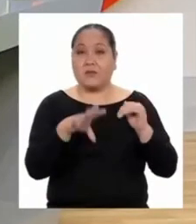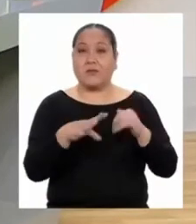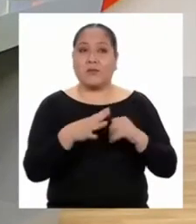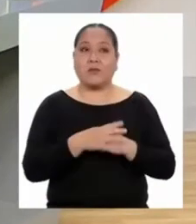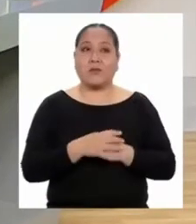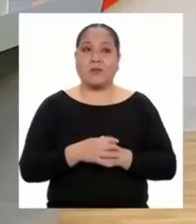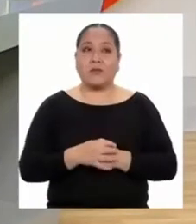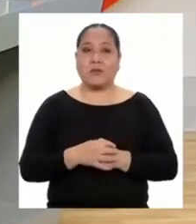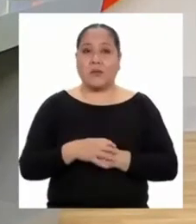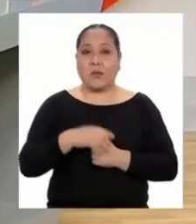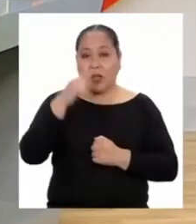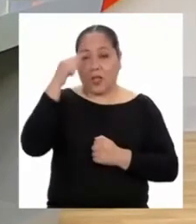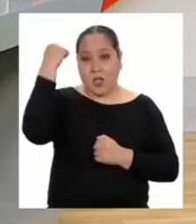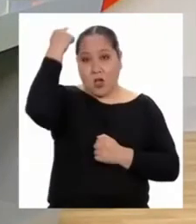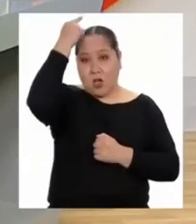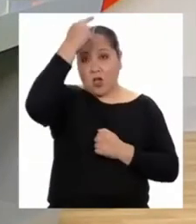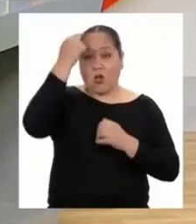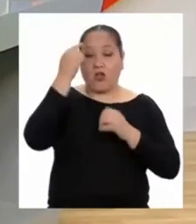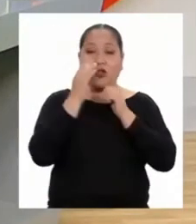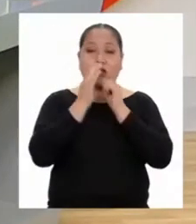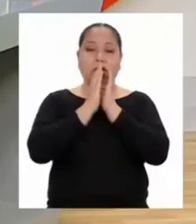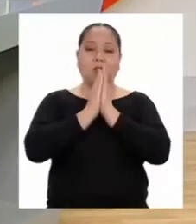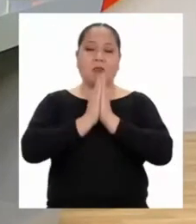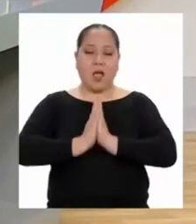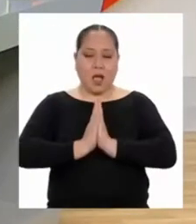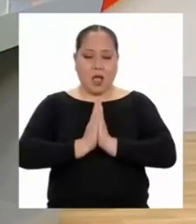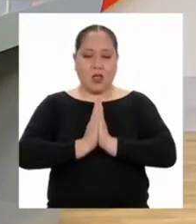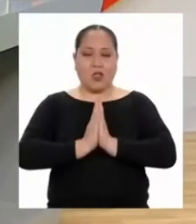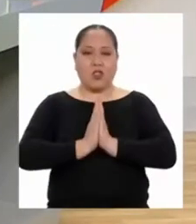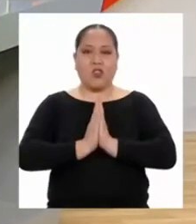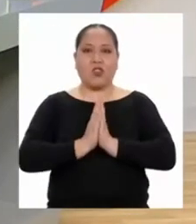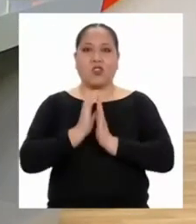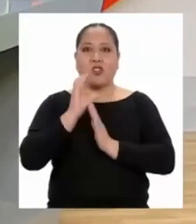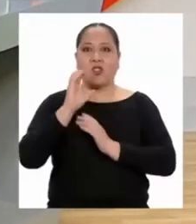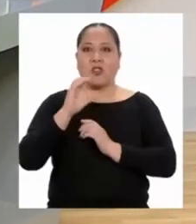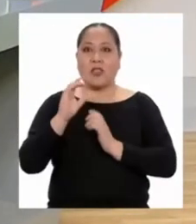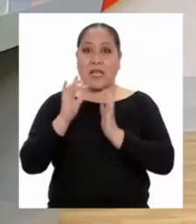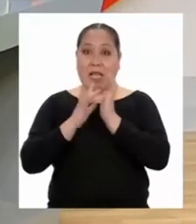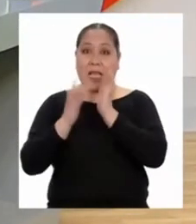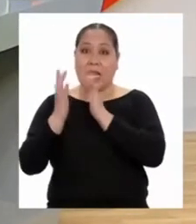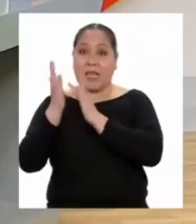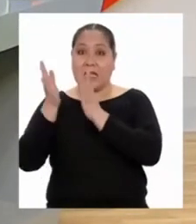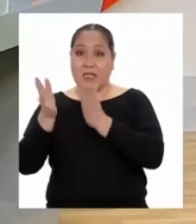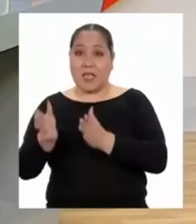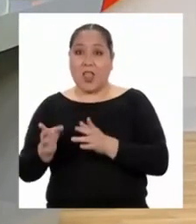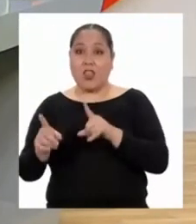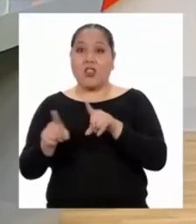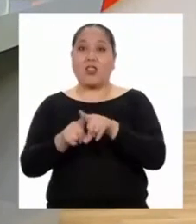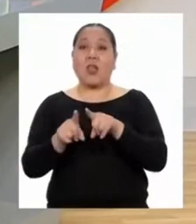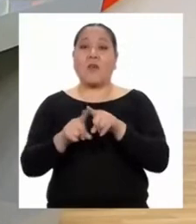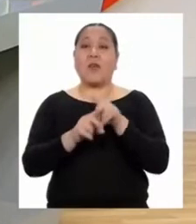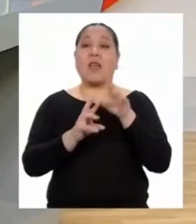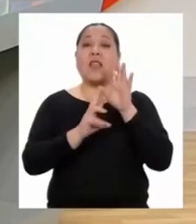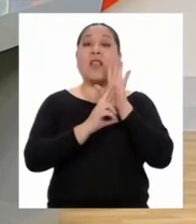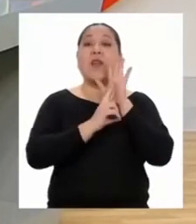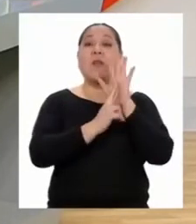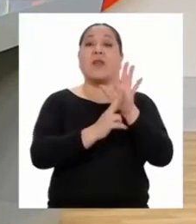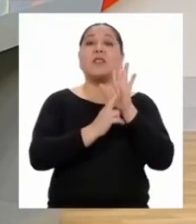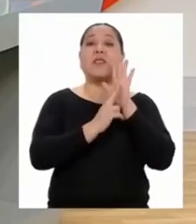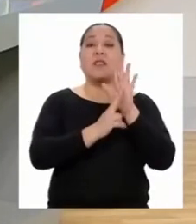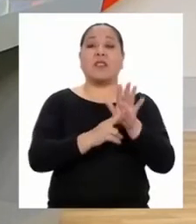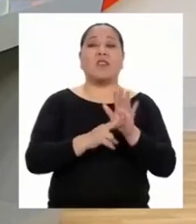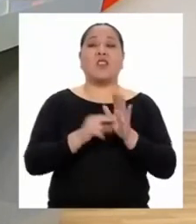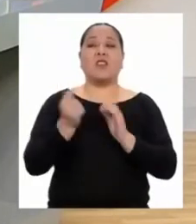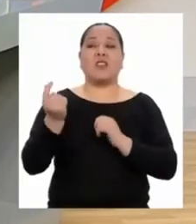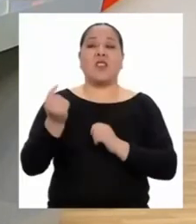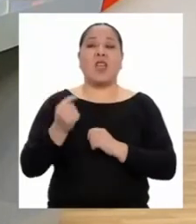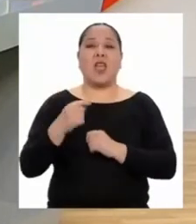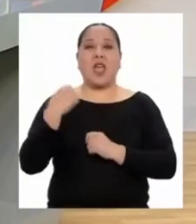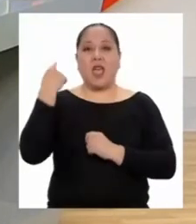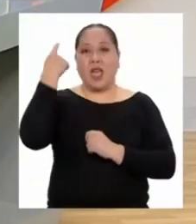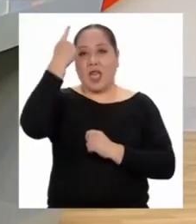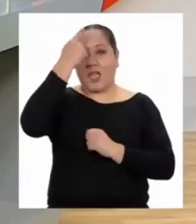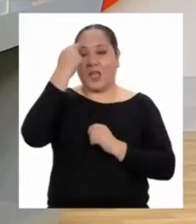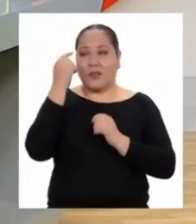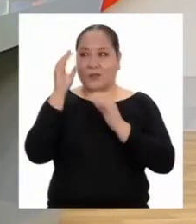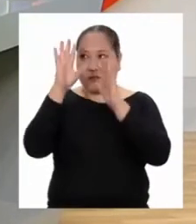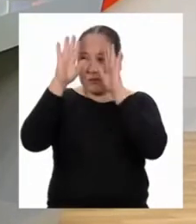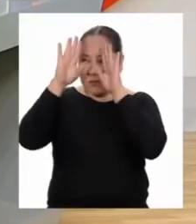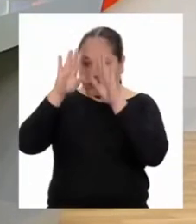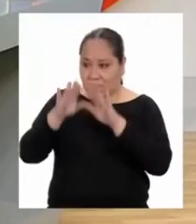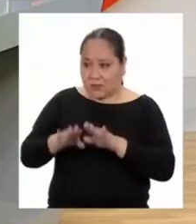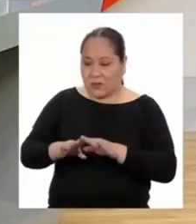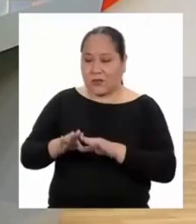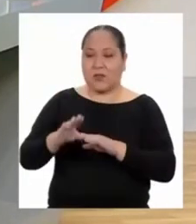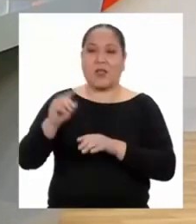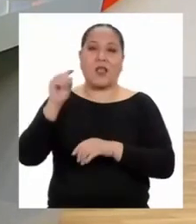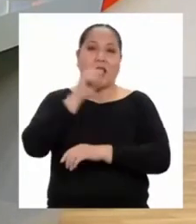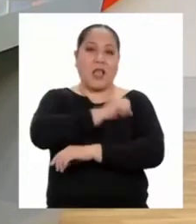que los santos cristianos eran al mismo tiempo representaciones de divinidades africanas e indígenas,